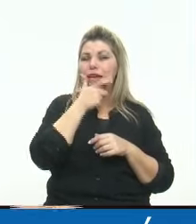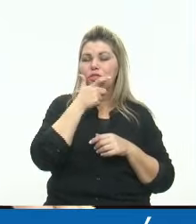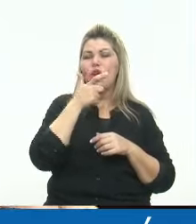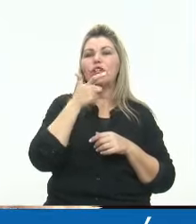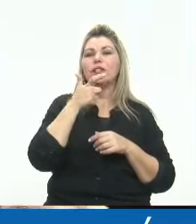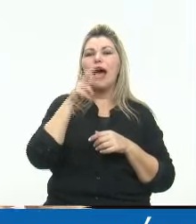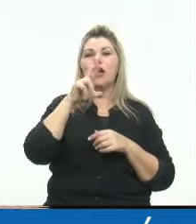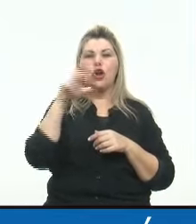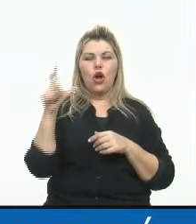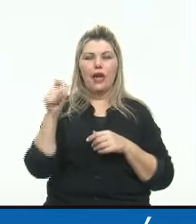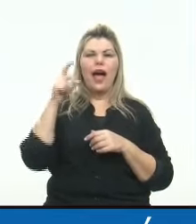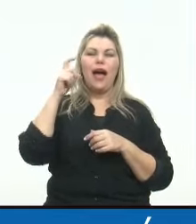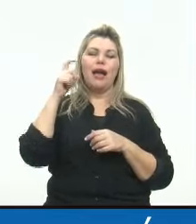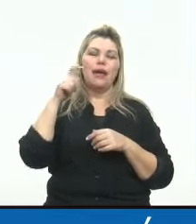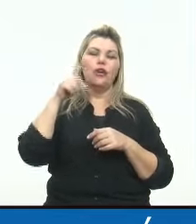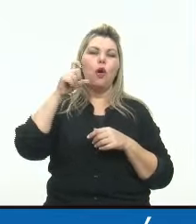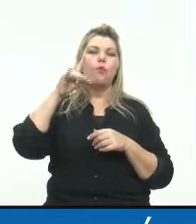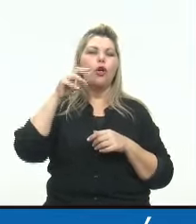Rivadavia.